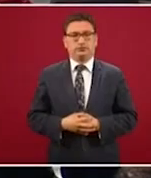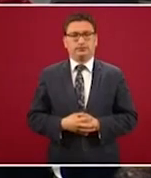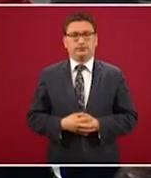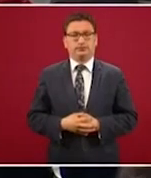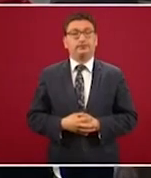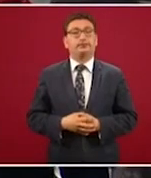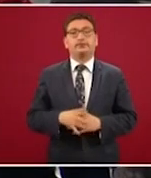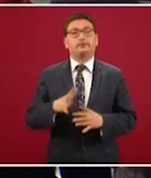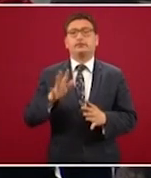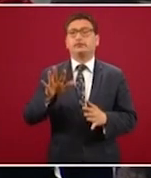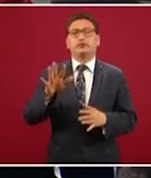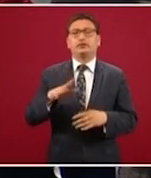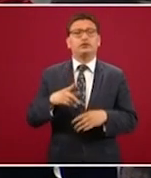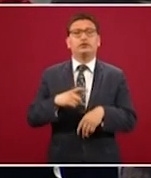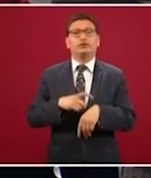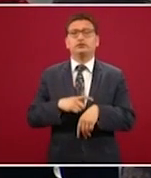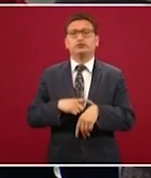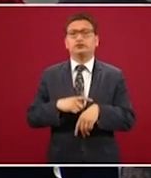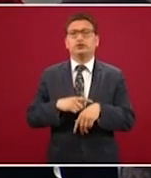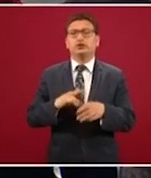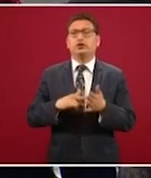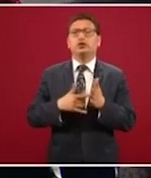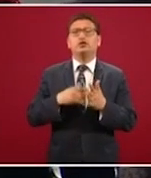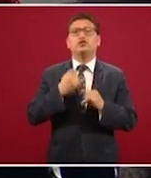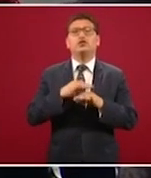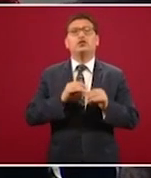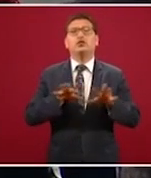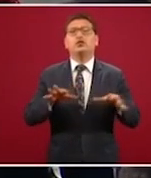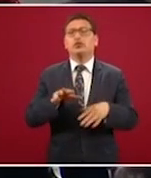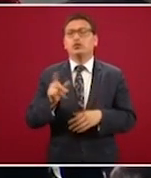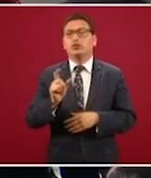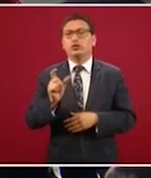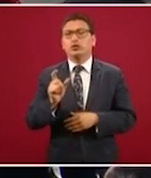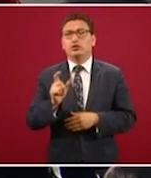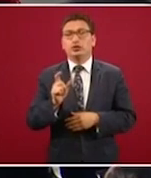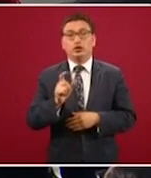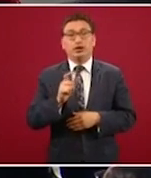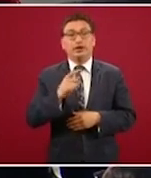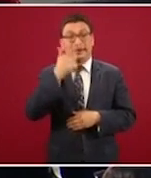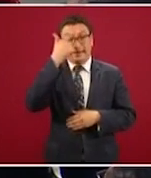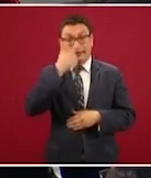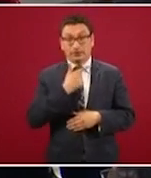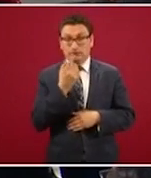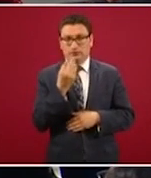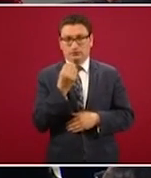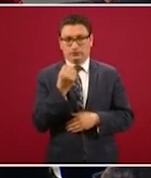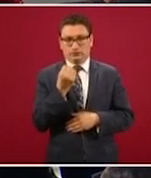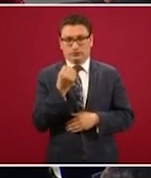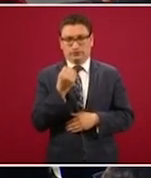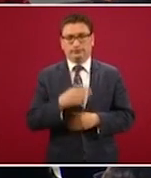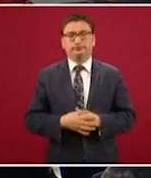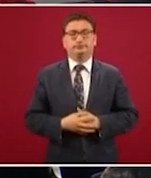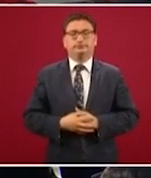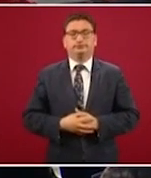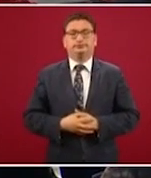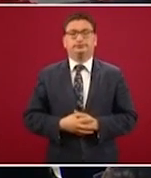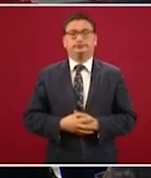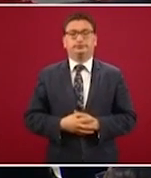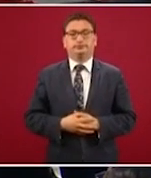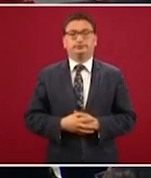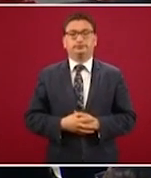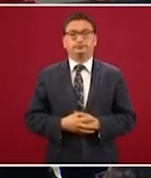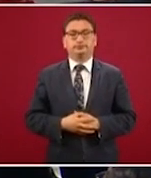¿A qué horas son los informes? 9:00 de la noche. 9:00 de la noche. 9:00 de la noche.